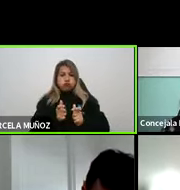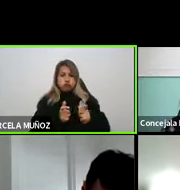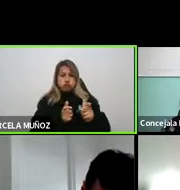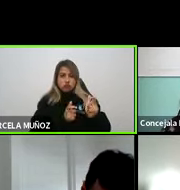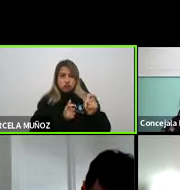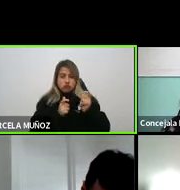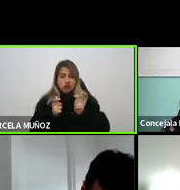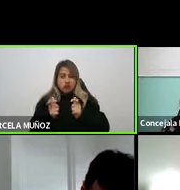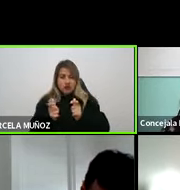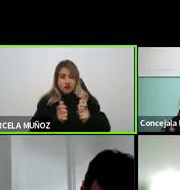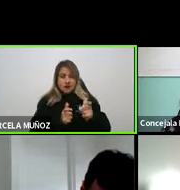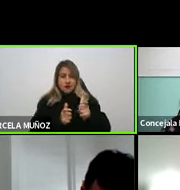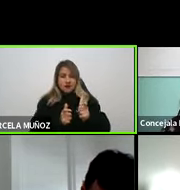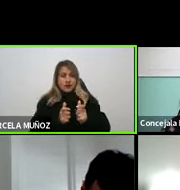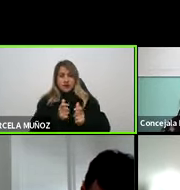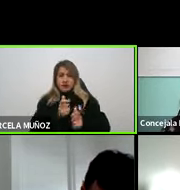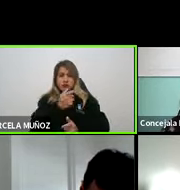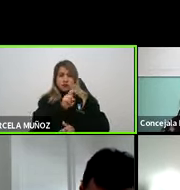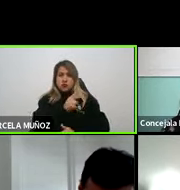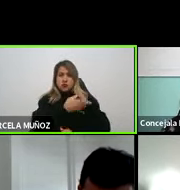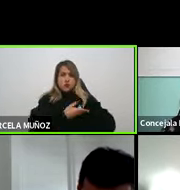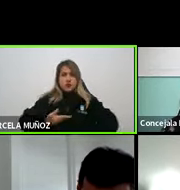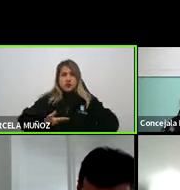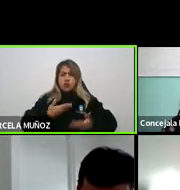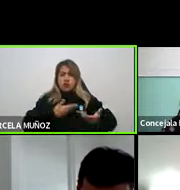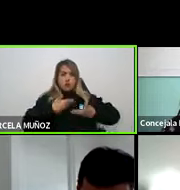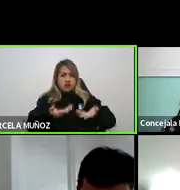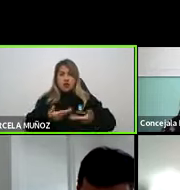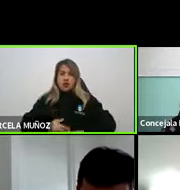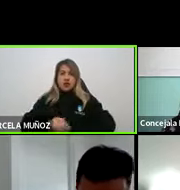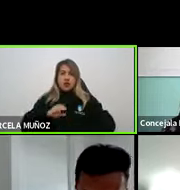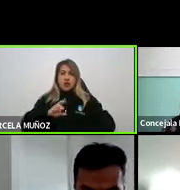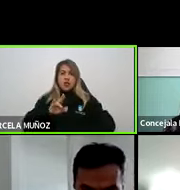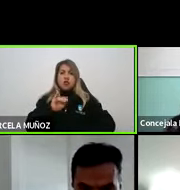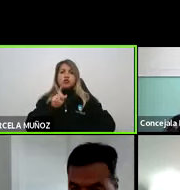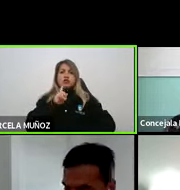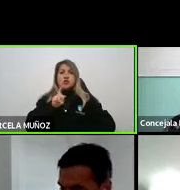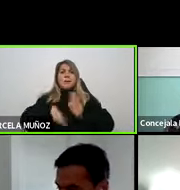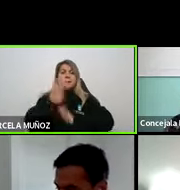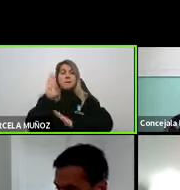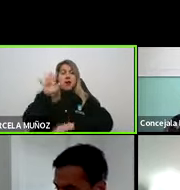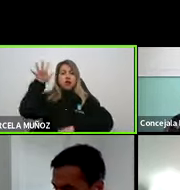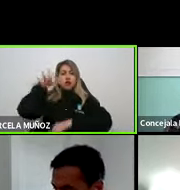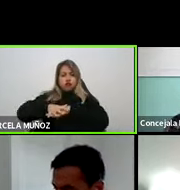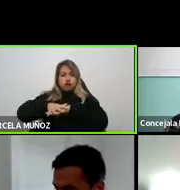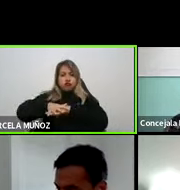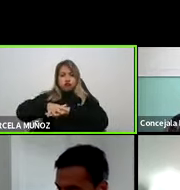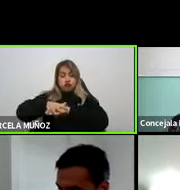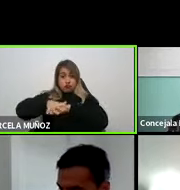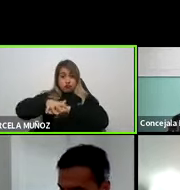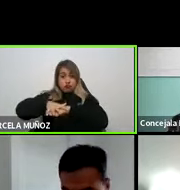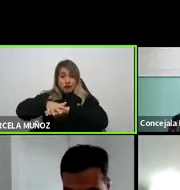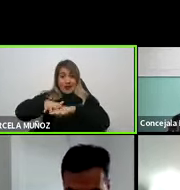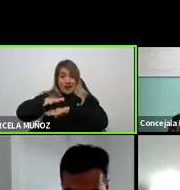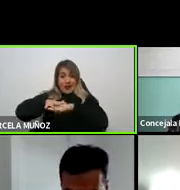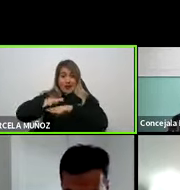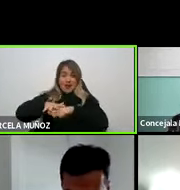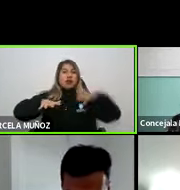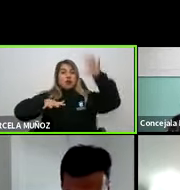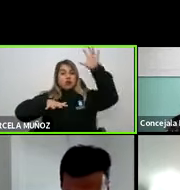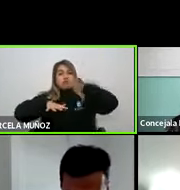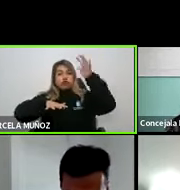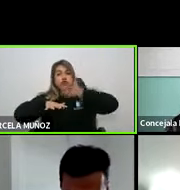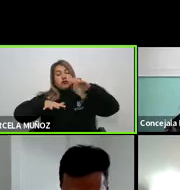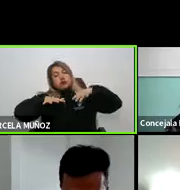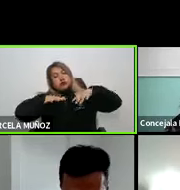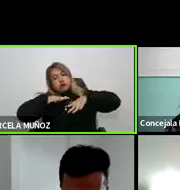los tipos entreguen esa calle y la continuación del Cusac con mayores sumideros de agua que eviten que el agua siga fluyendo hacia Quilicura. Se viene un invierno aún